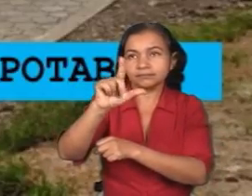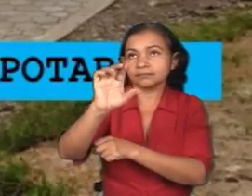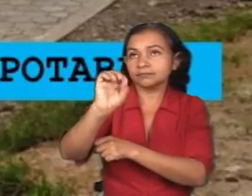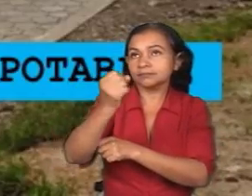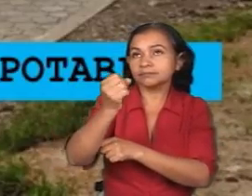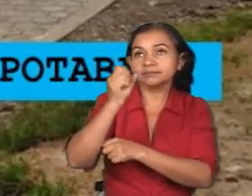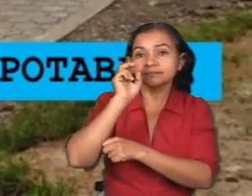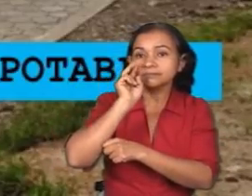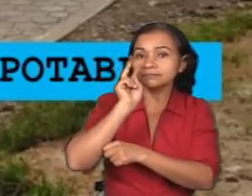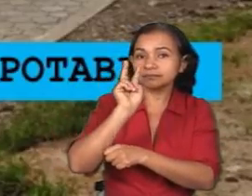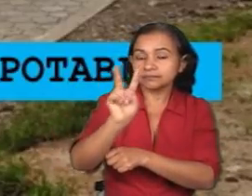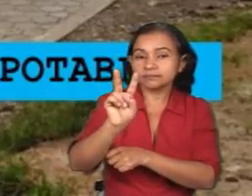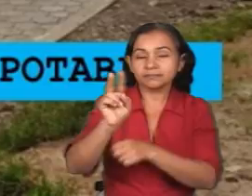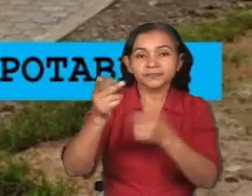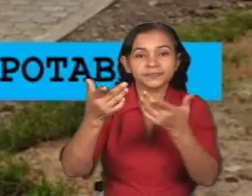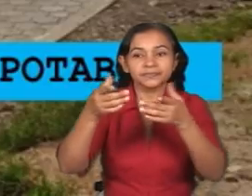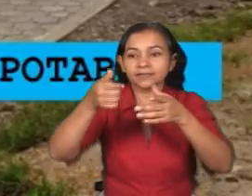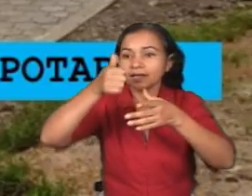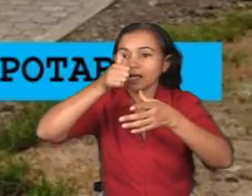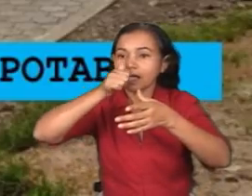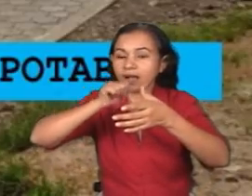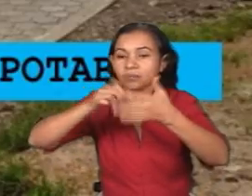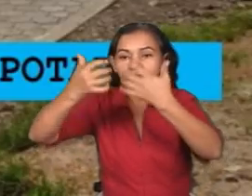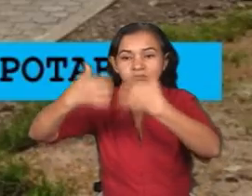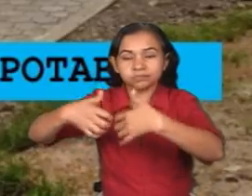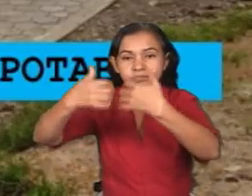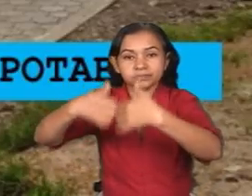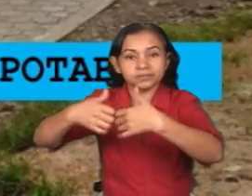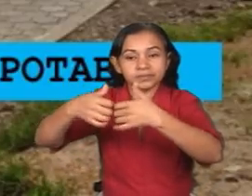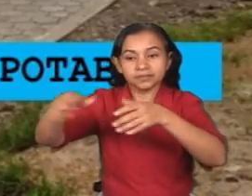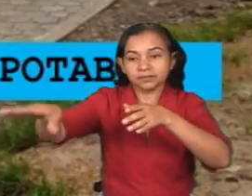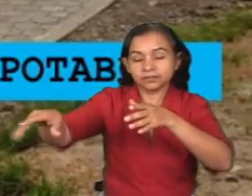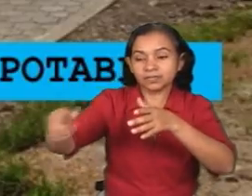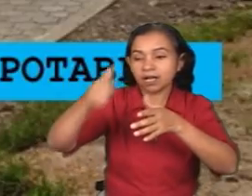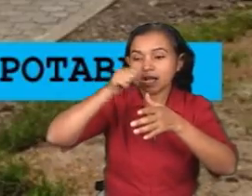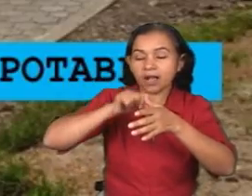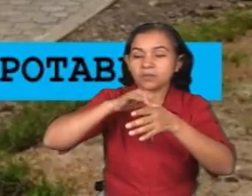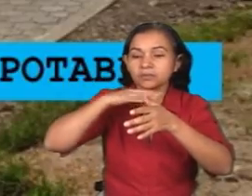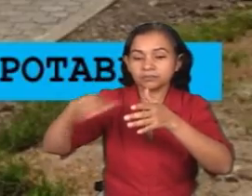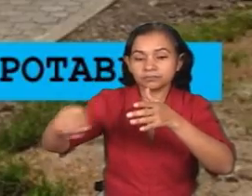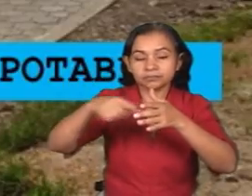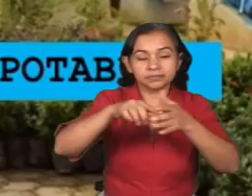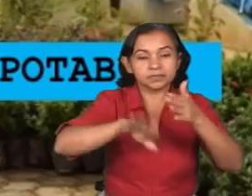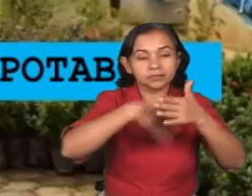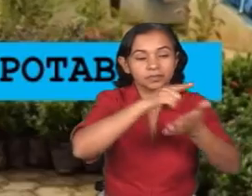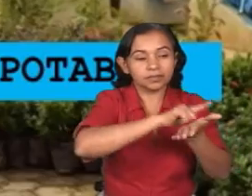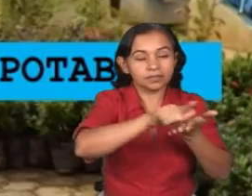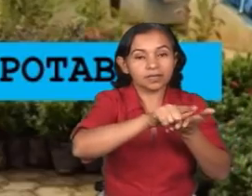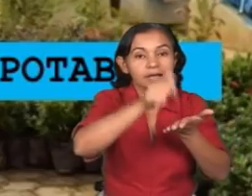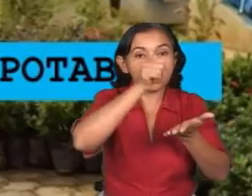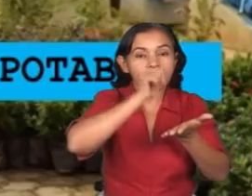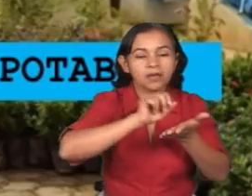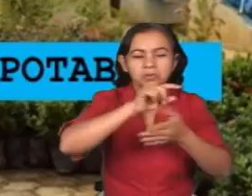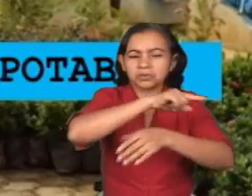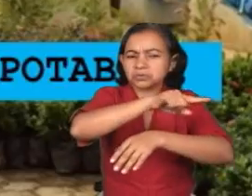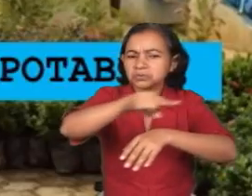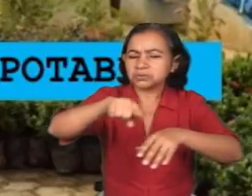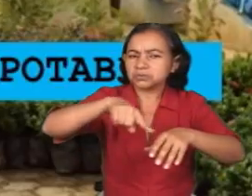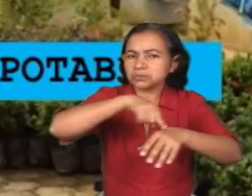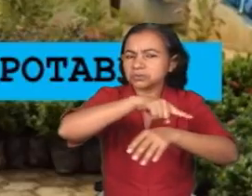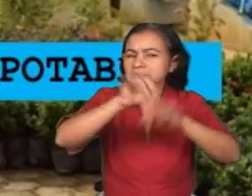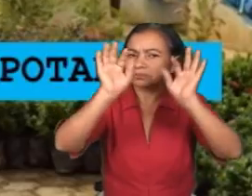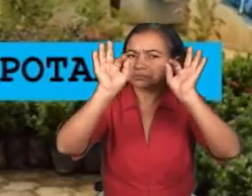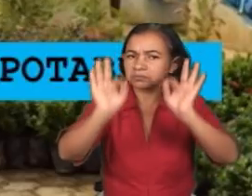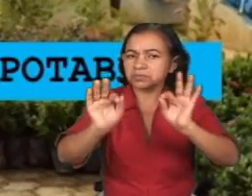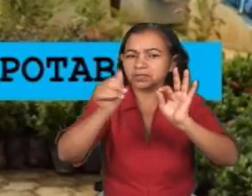en las imágenes, esa es la planta de tratamiento de agua potable de San Carlos, que permite hoy por hoy darle 24 horas de agua a todas las familias de